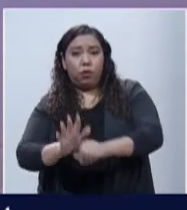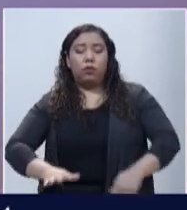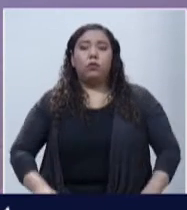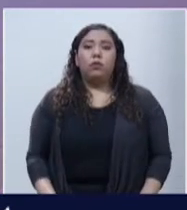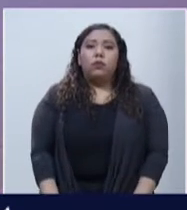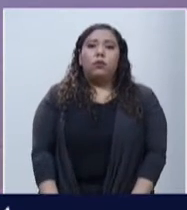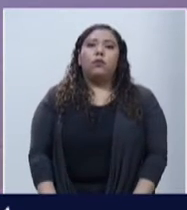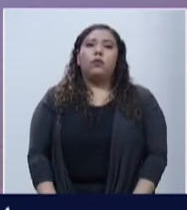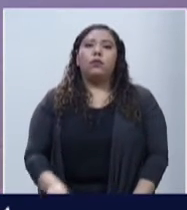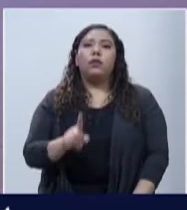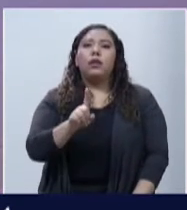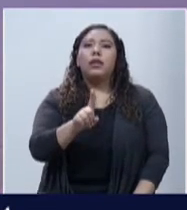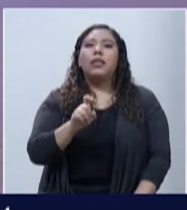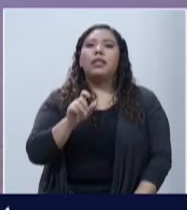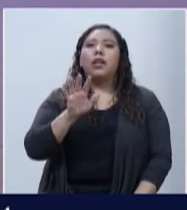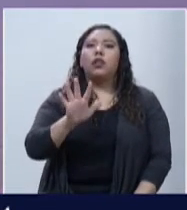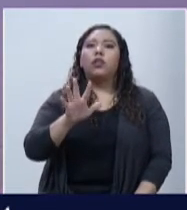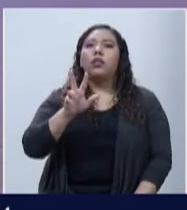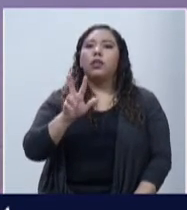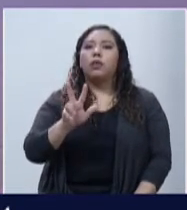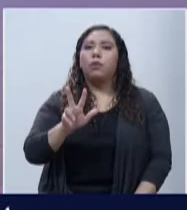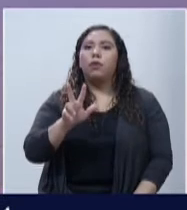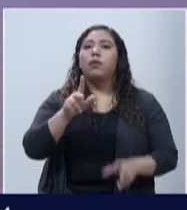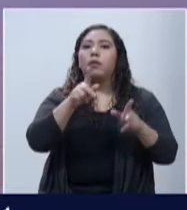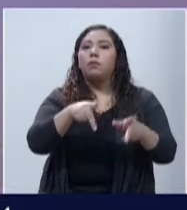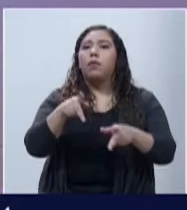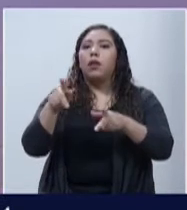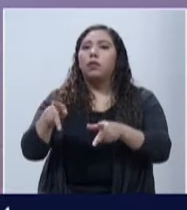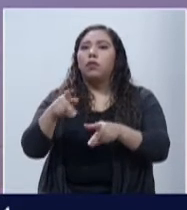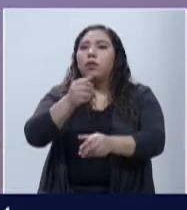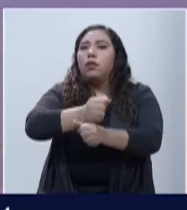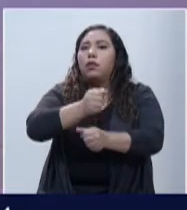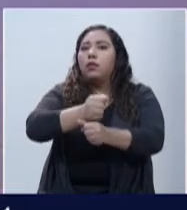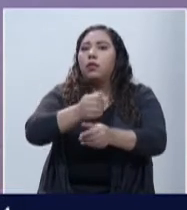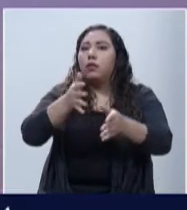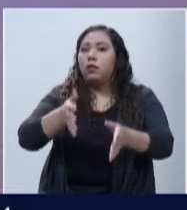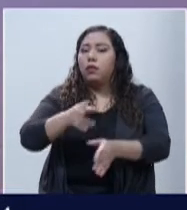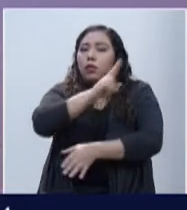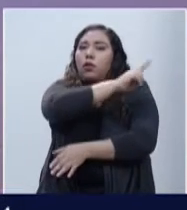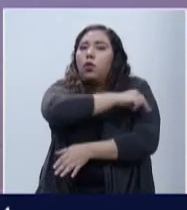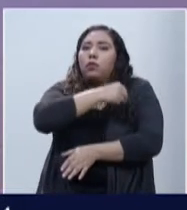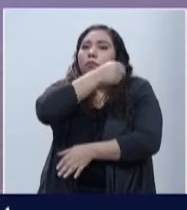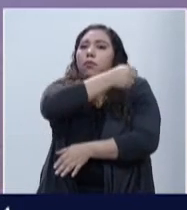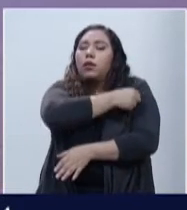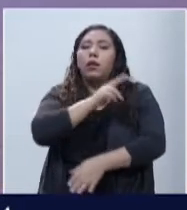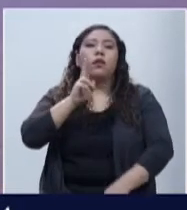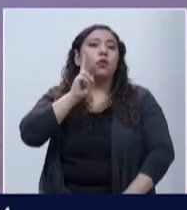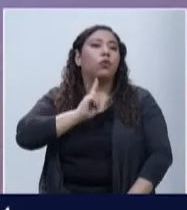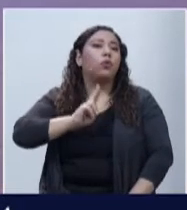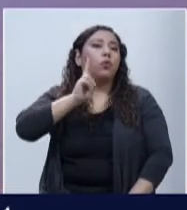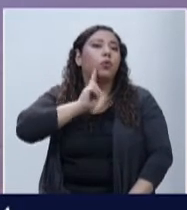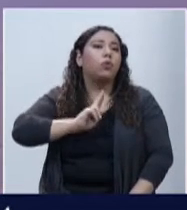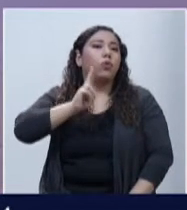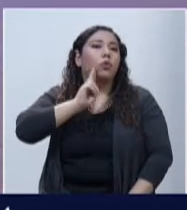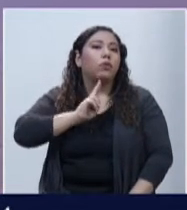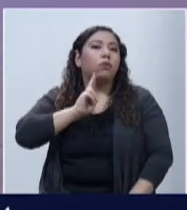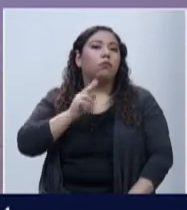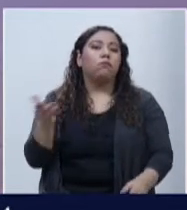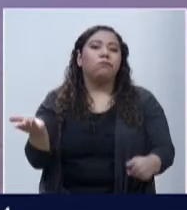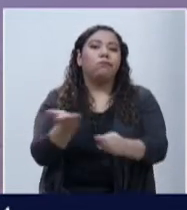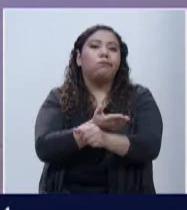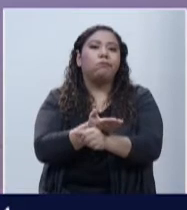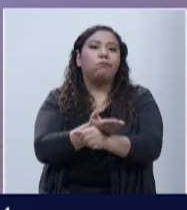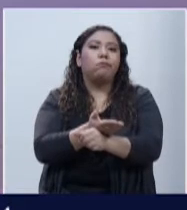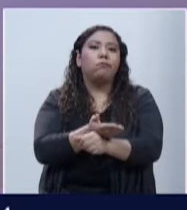menos 153 empleados del hospital metodista de houston en texas han sido despedidos porque